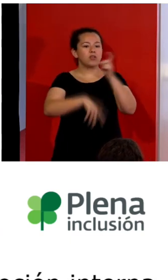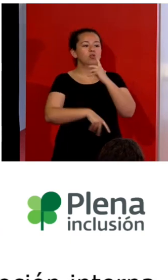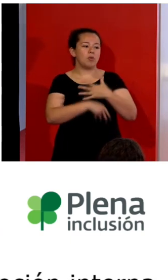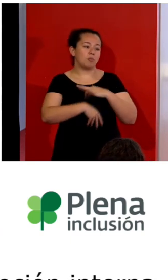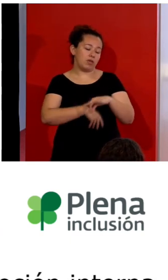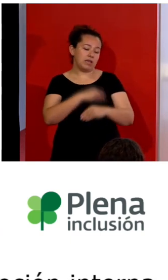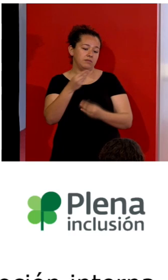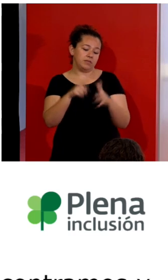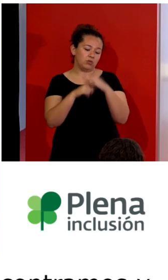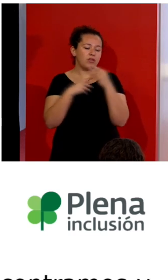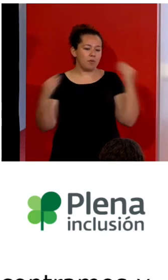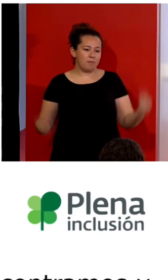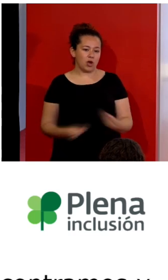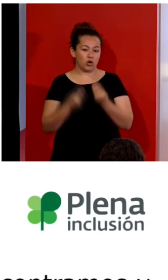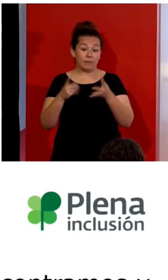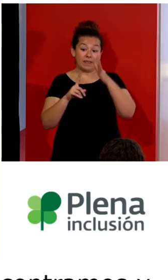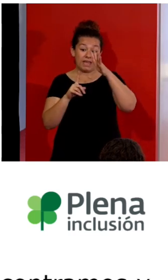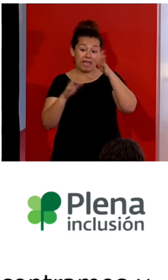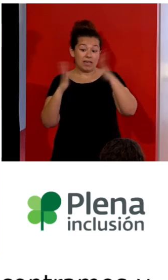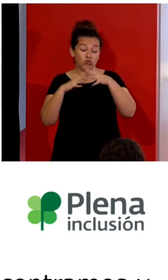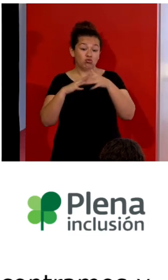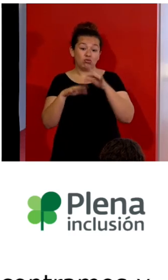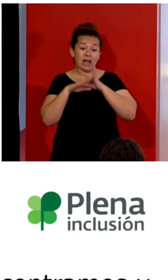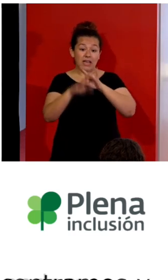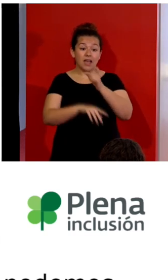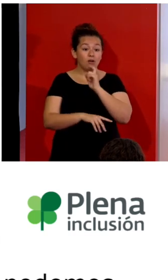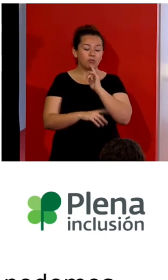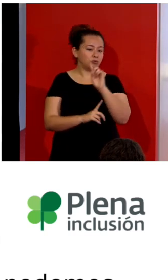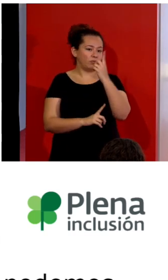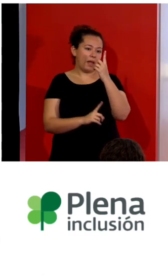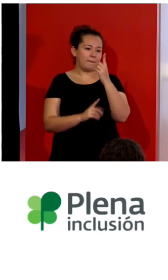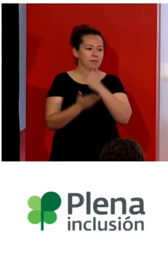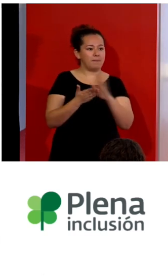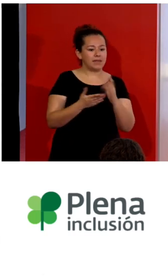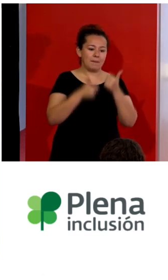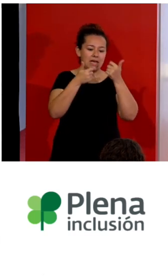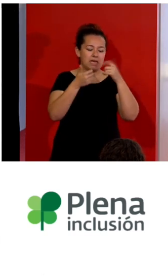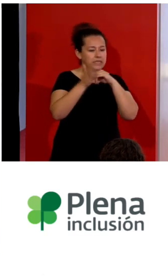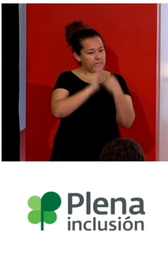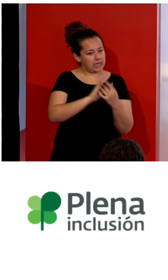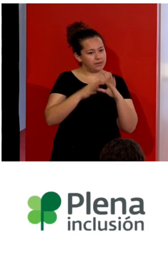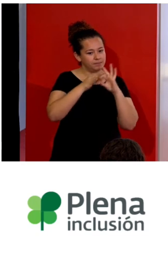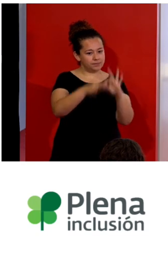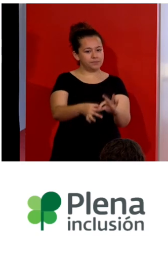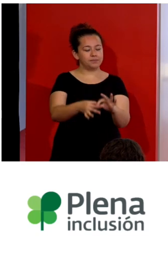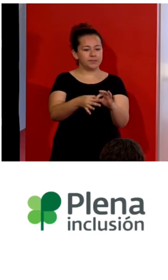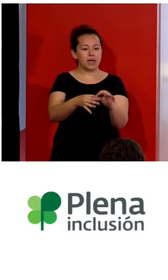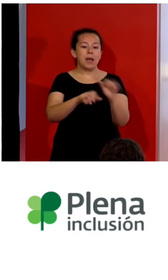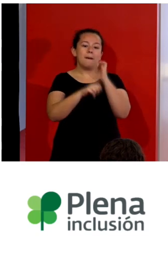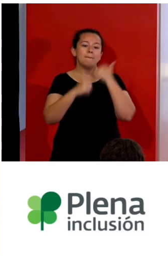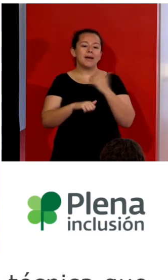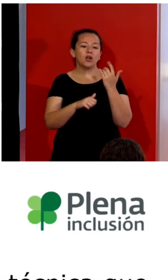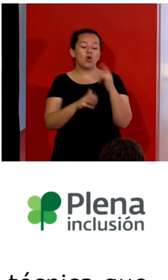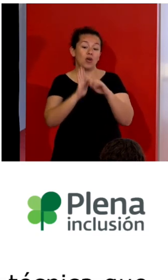situación. ¿Qué estructura va a tener la guía? Bueno, va a tener una primera parte un poco más técnica que tiene que ver con el marco legal en el